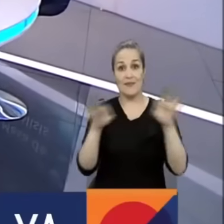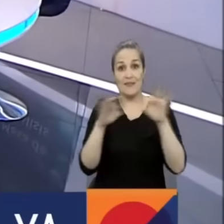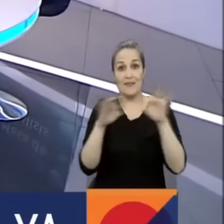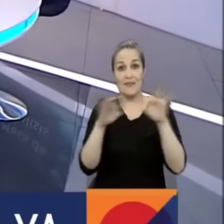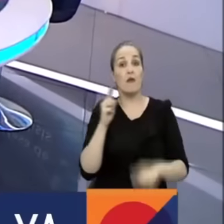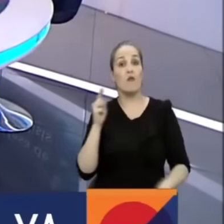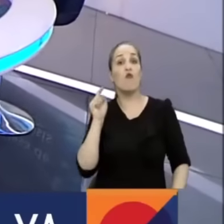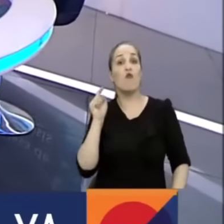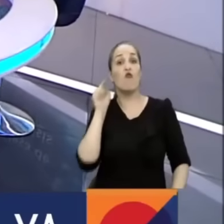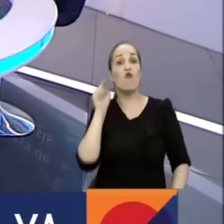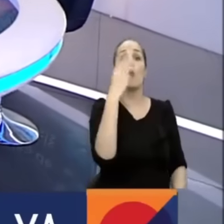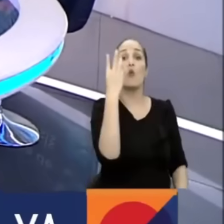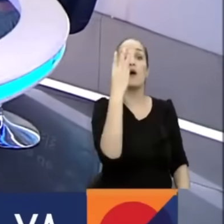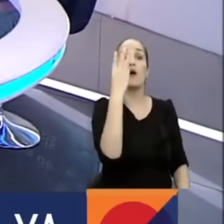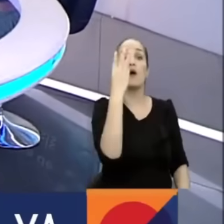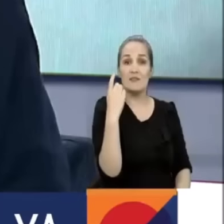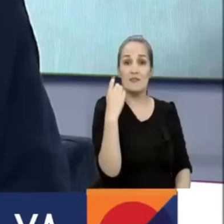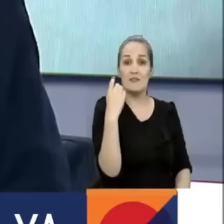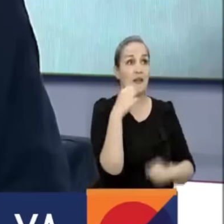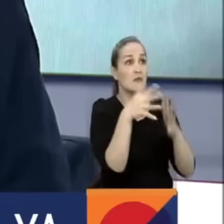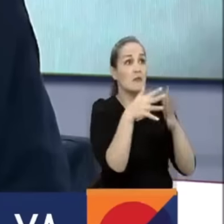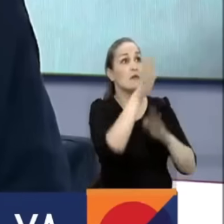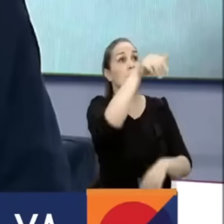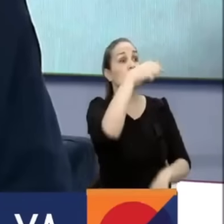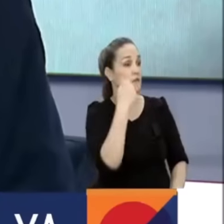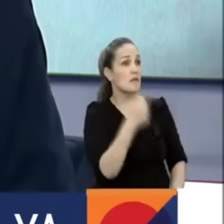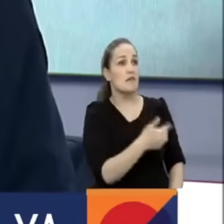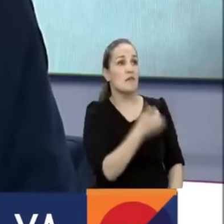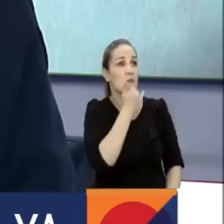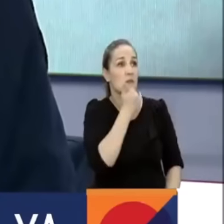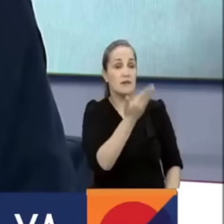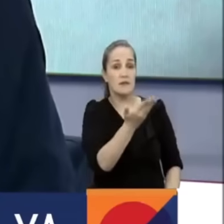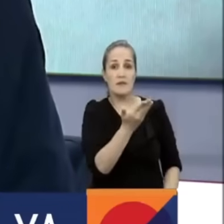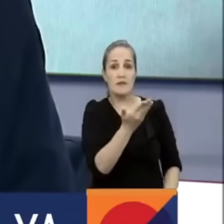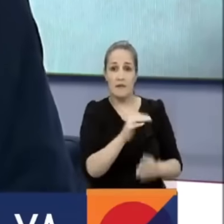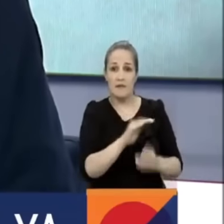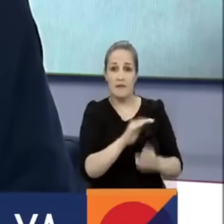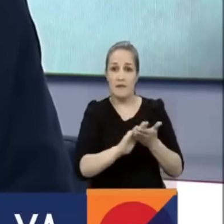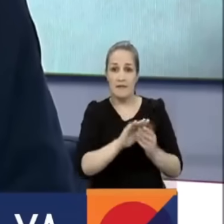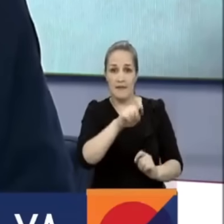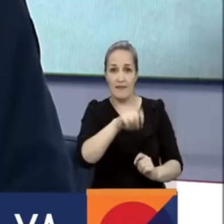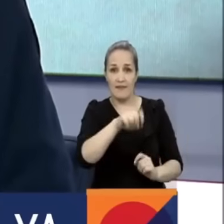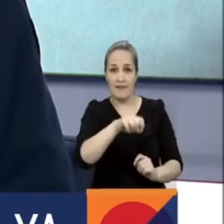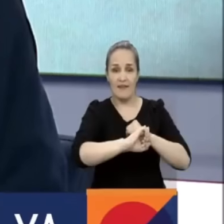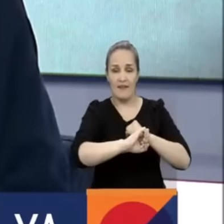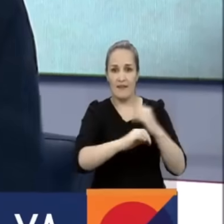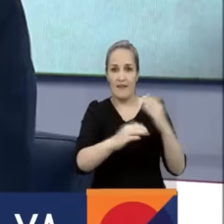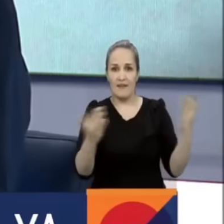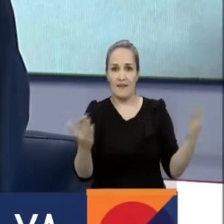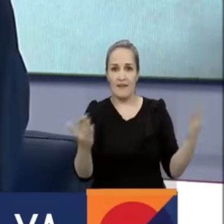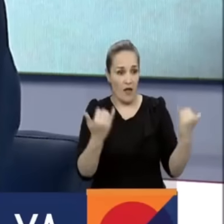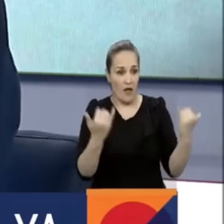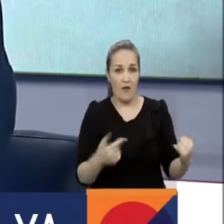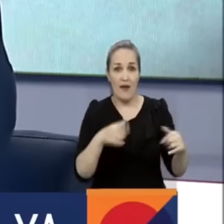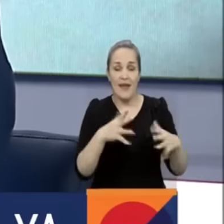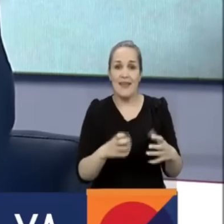hasta Washington a solicitar medidas cautelares porque evidentemente van detrás de la intención